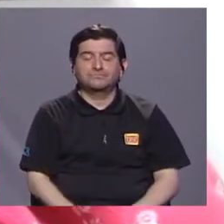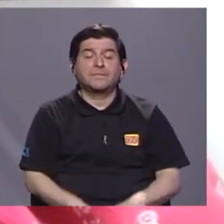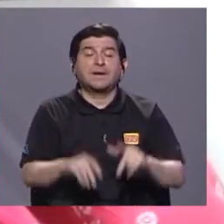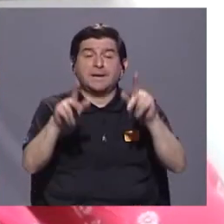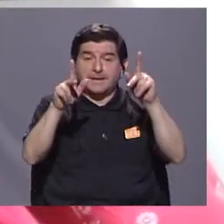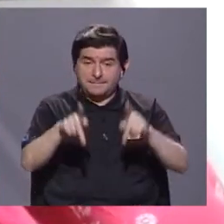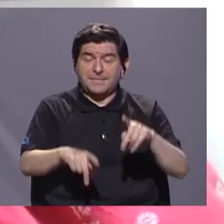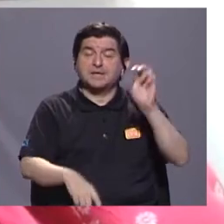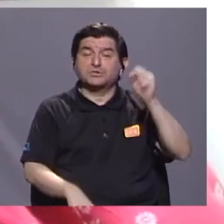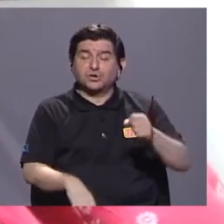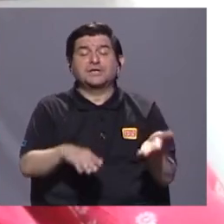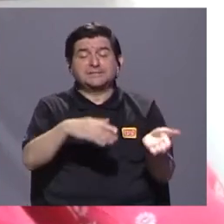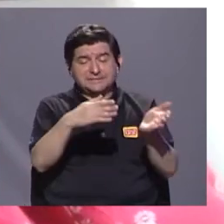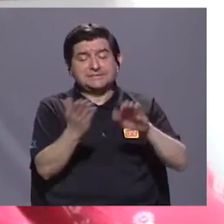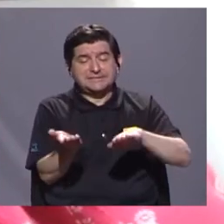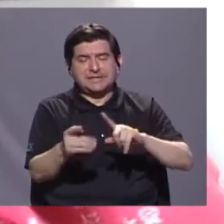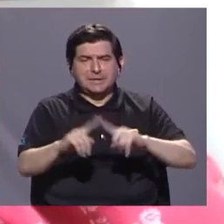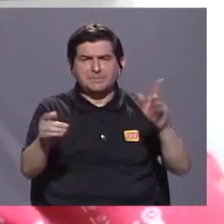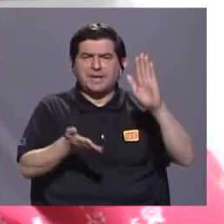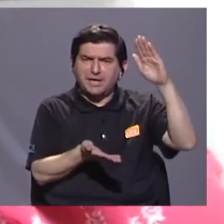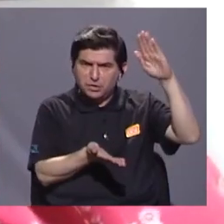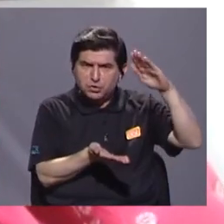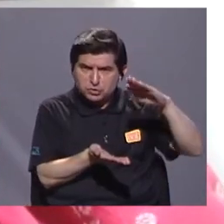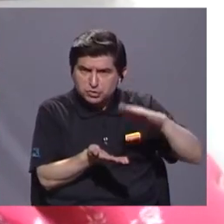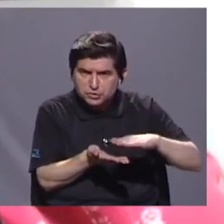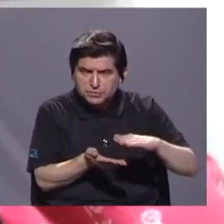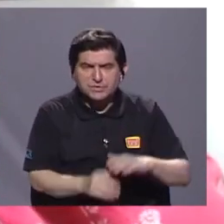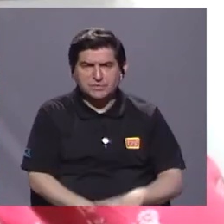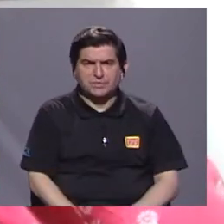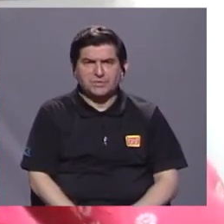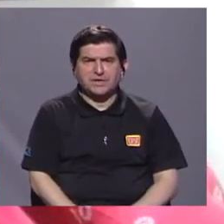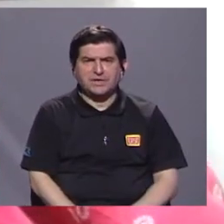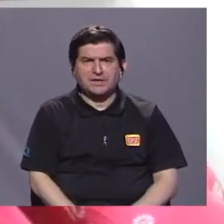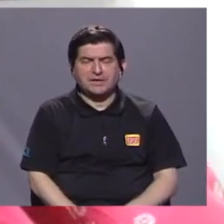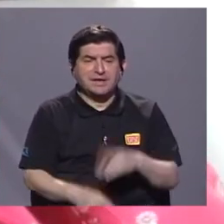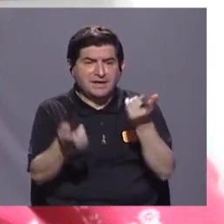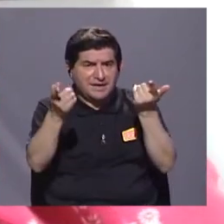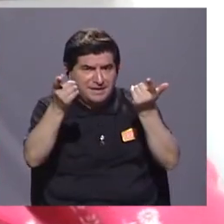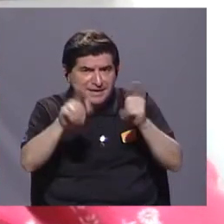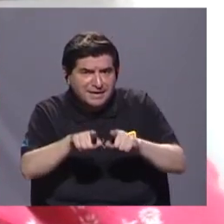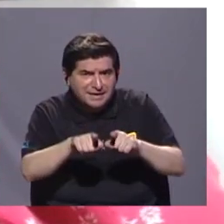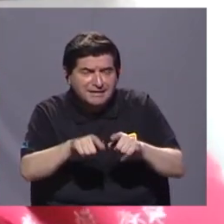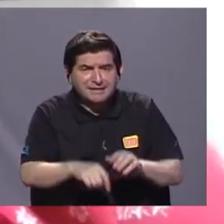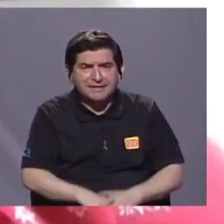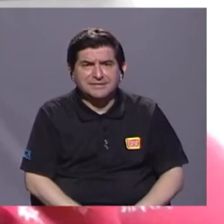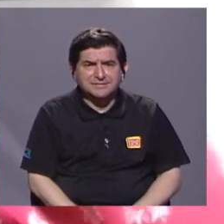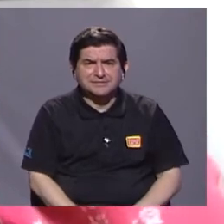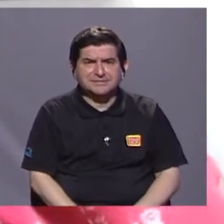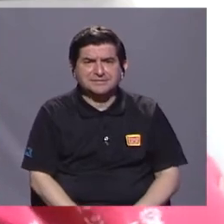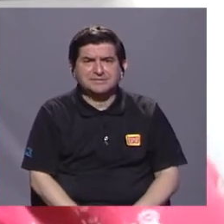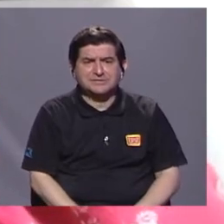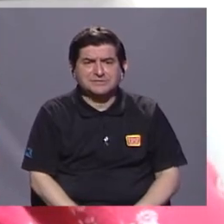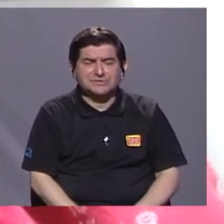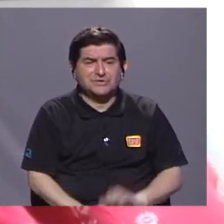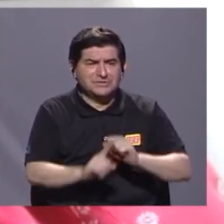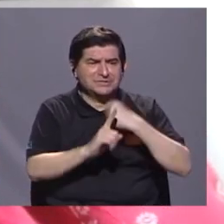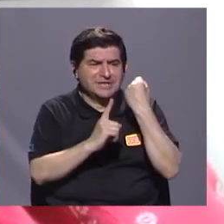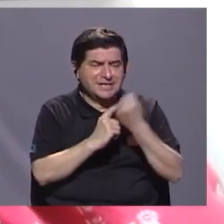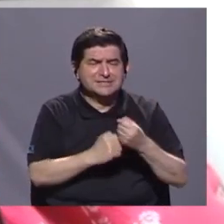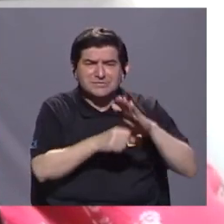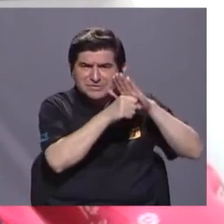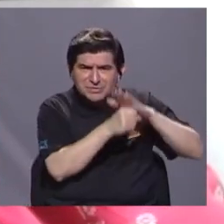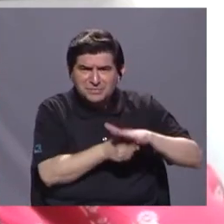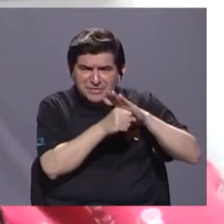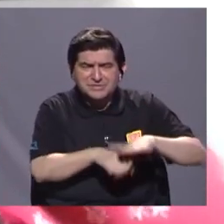personas que se van a morir pero la disminución en la cantidad de disminución de el estrés hacia el sistema de